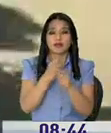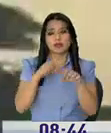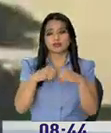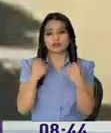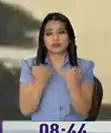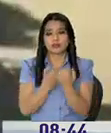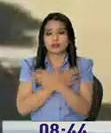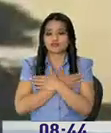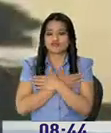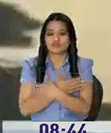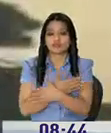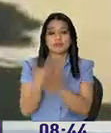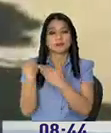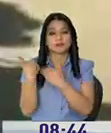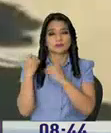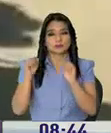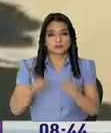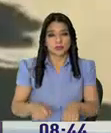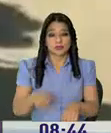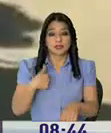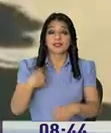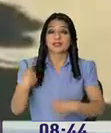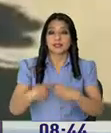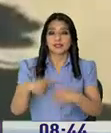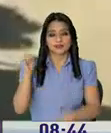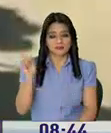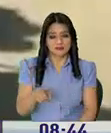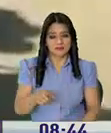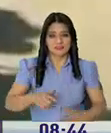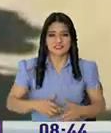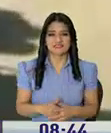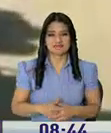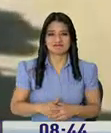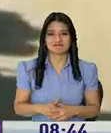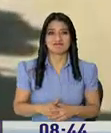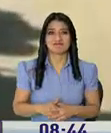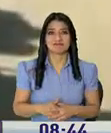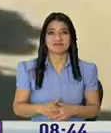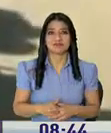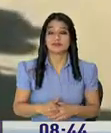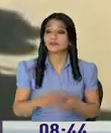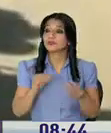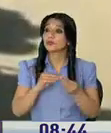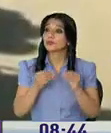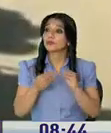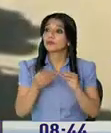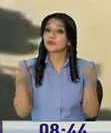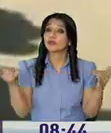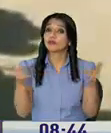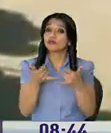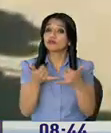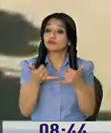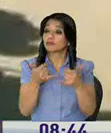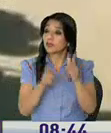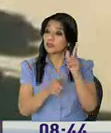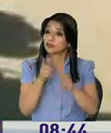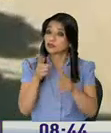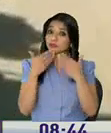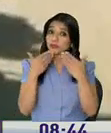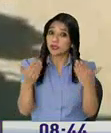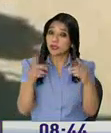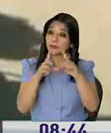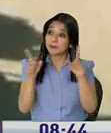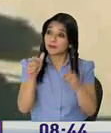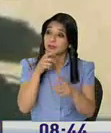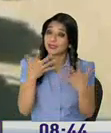y la responsabilidad que nuestro Quito se merece. Mi Katy, ¿a cuál número se pueden comunicar las personas de buen corazón, la empresa privada, quienes